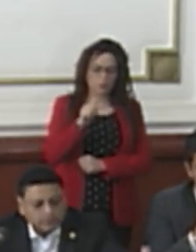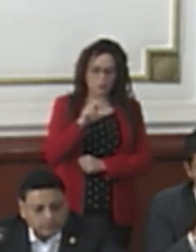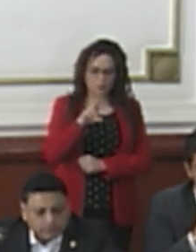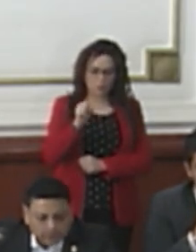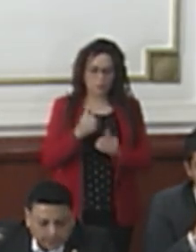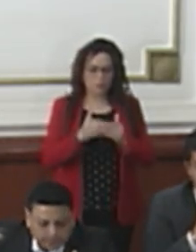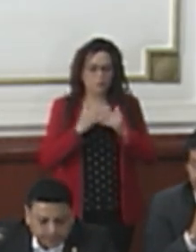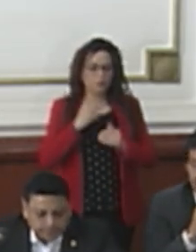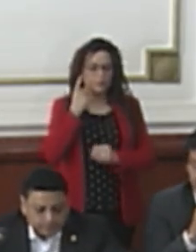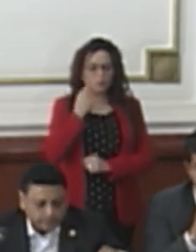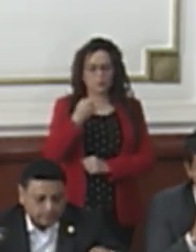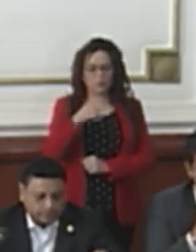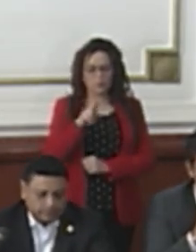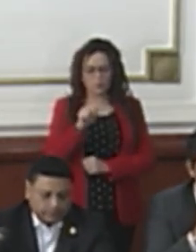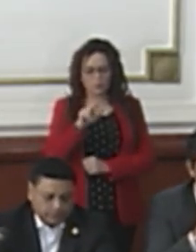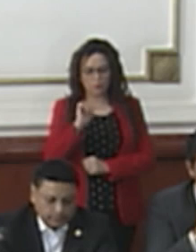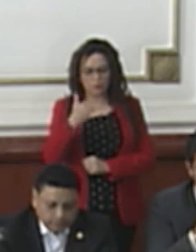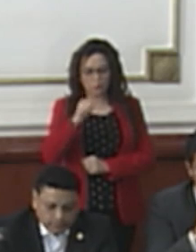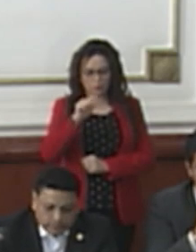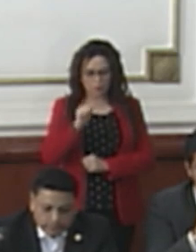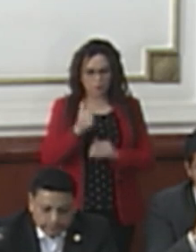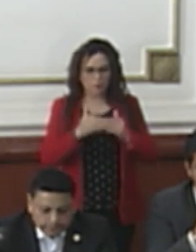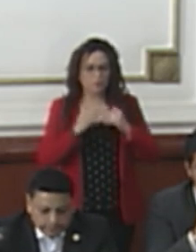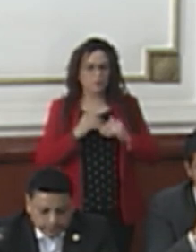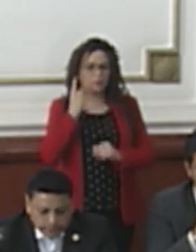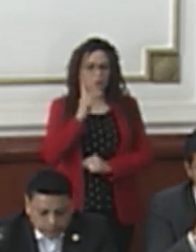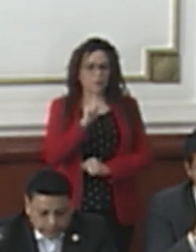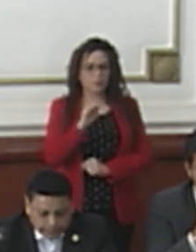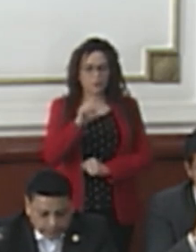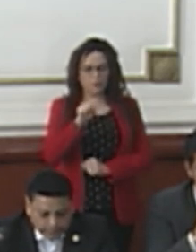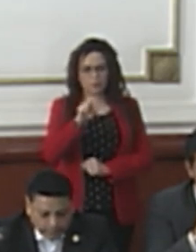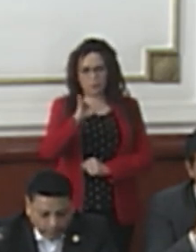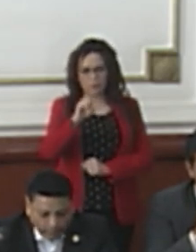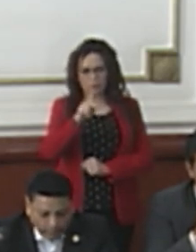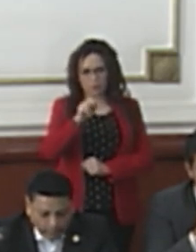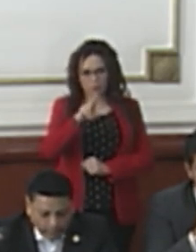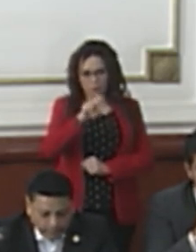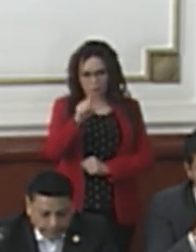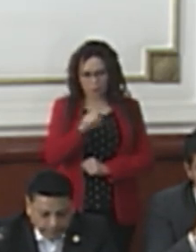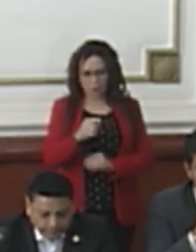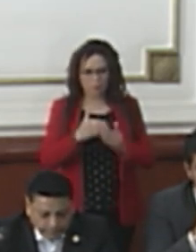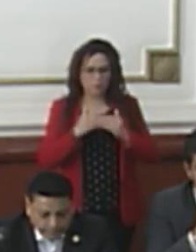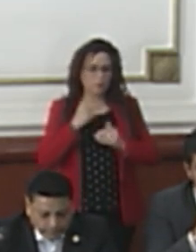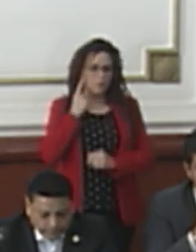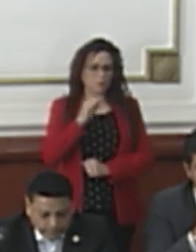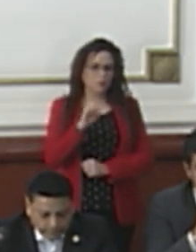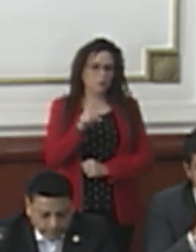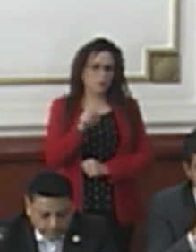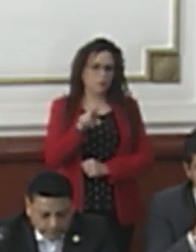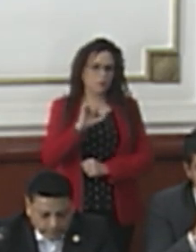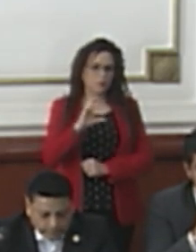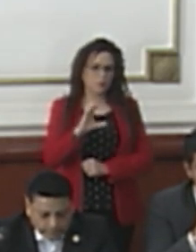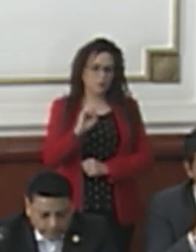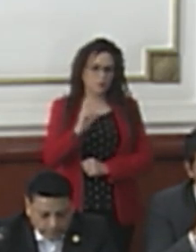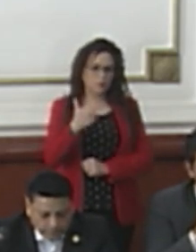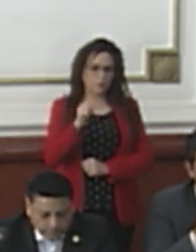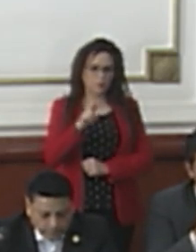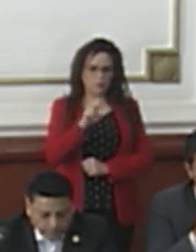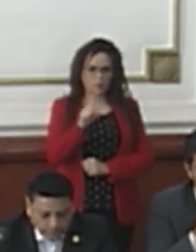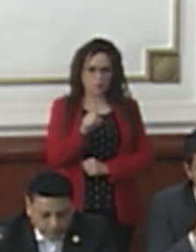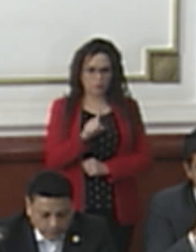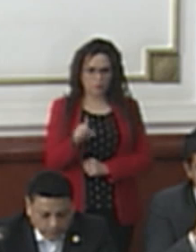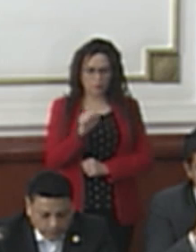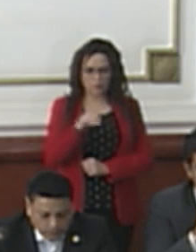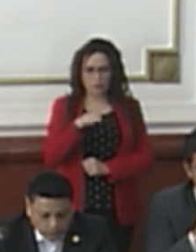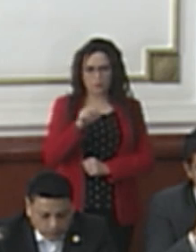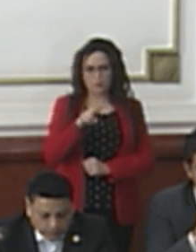diputada Yuriri Ayala Zúñiga, diputado Pablo Trejo Pérez, diputado Federico Chávez Semerena,